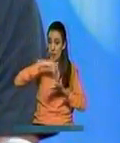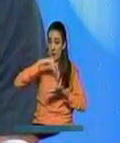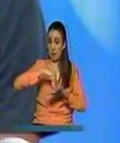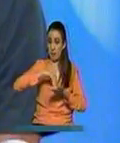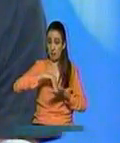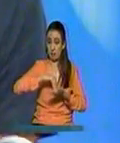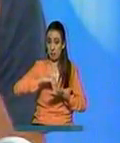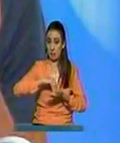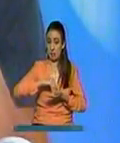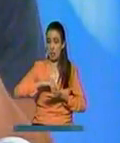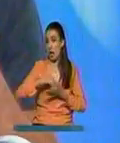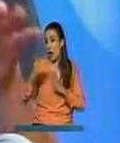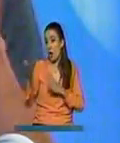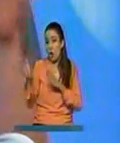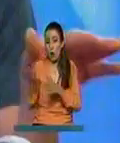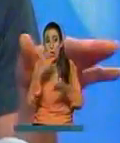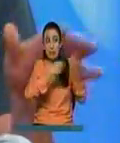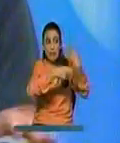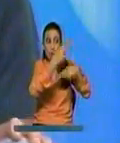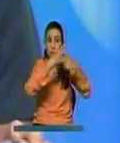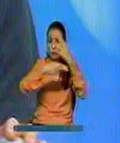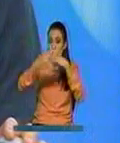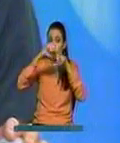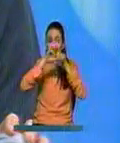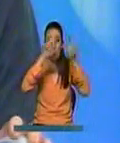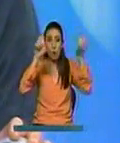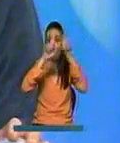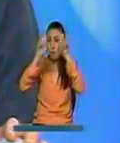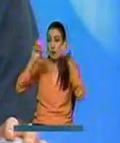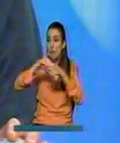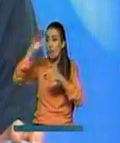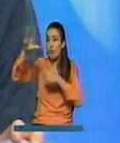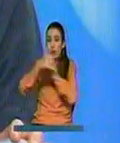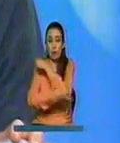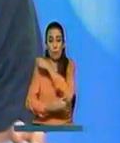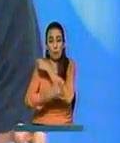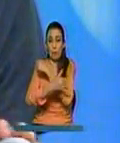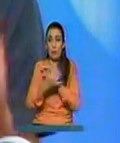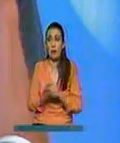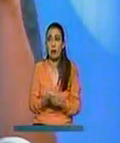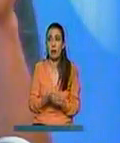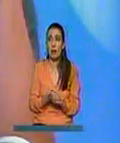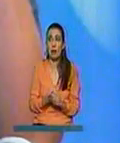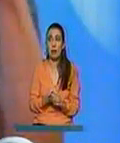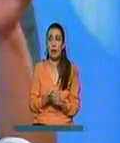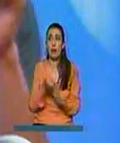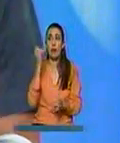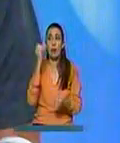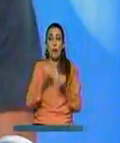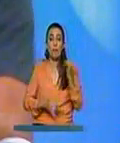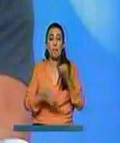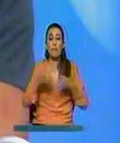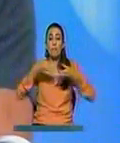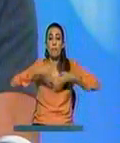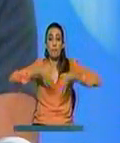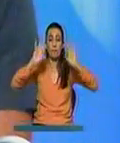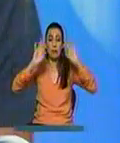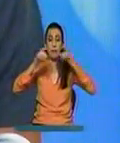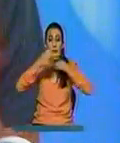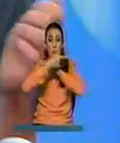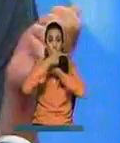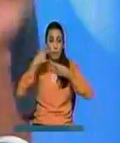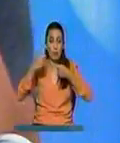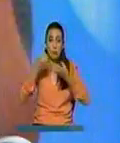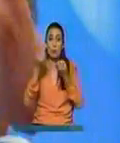año en vez de poner muchos negocios suntuarios o mandar la plata fuera del país. Porque eso pasa. Ahorita pasa que a final de año, febrero, marzo, entregan utilidad a las empresas.